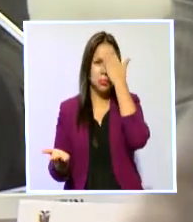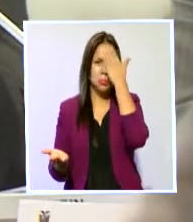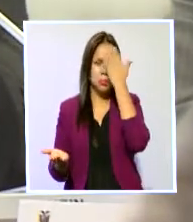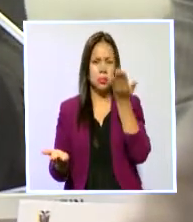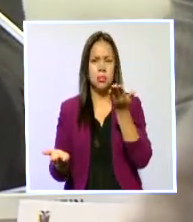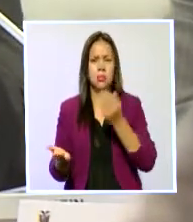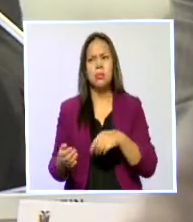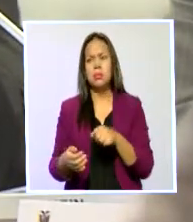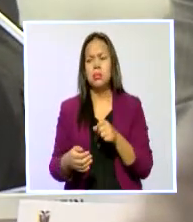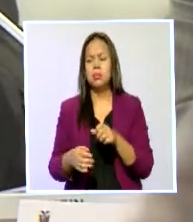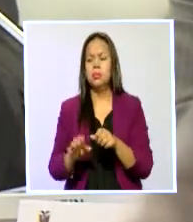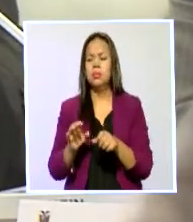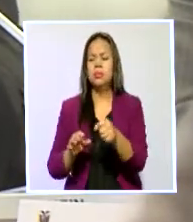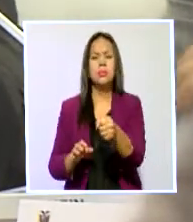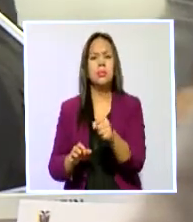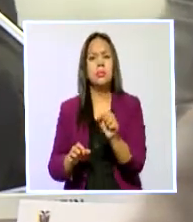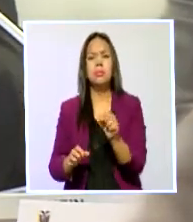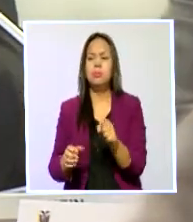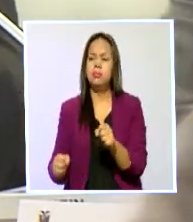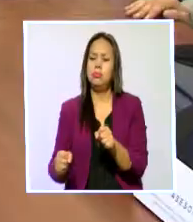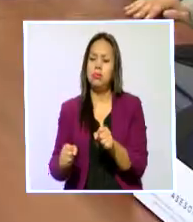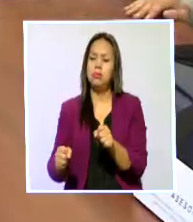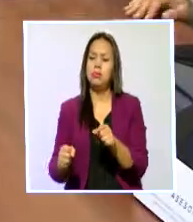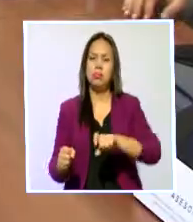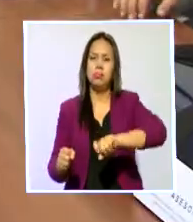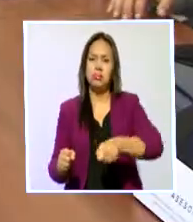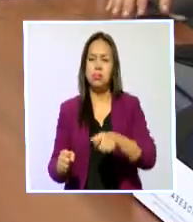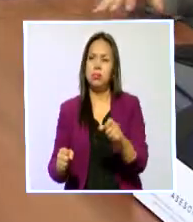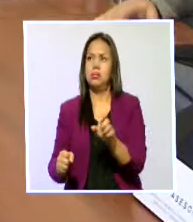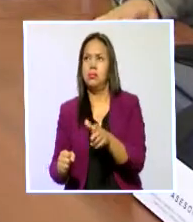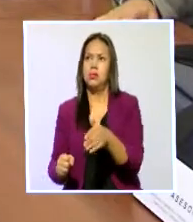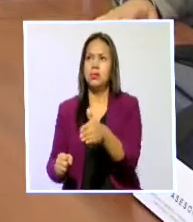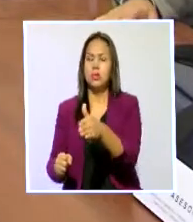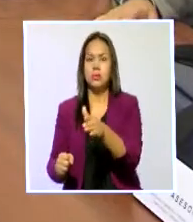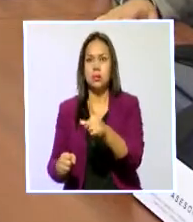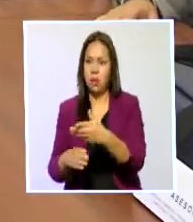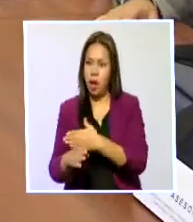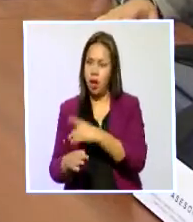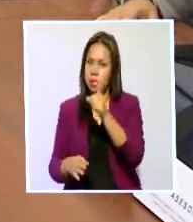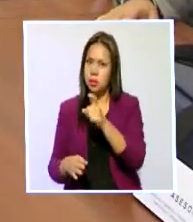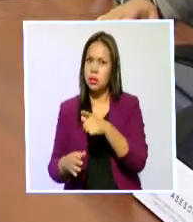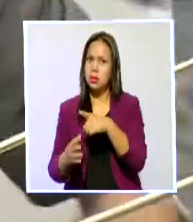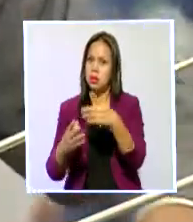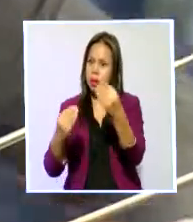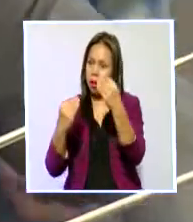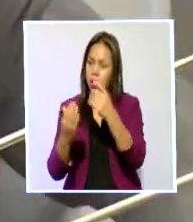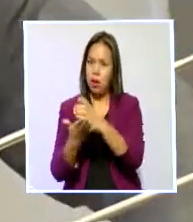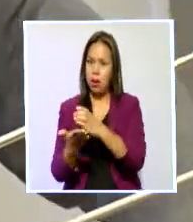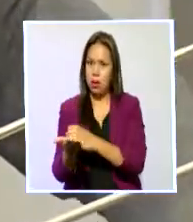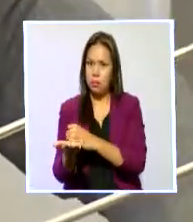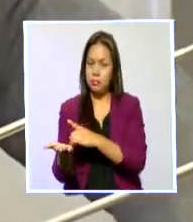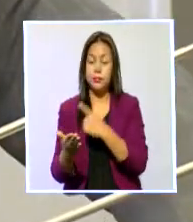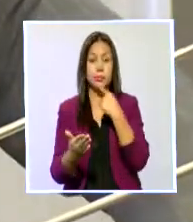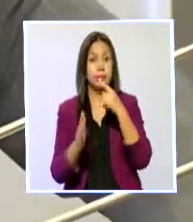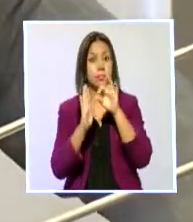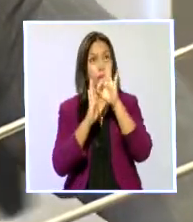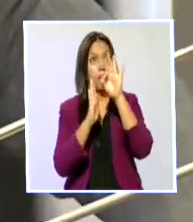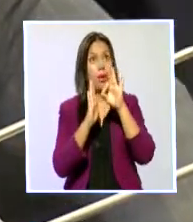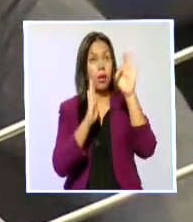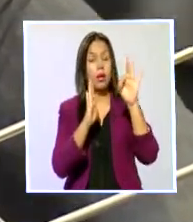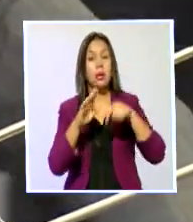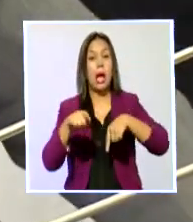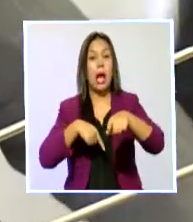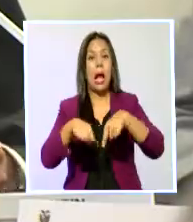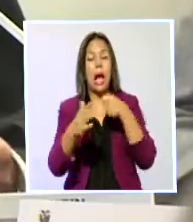echar en marcha el vehículo. La ANT prevé además que hasta el 2020 la tasa de mortalidad por accidentes de tránsito